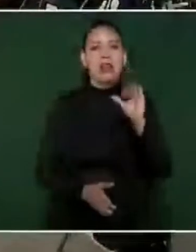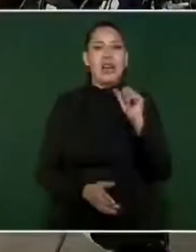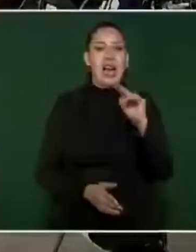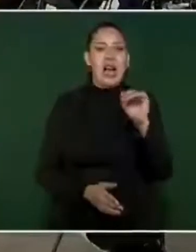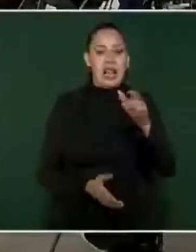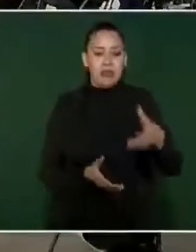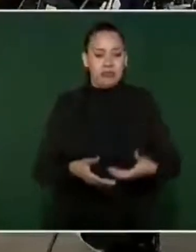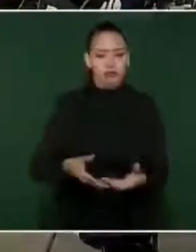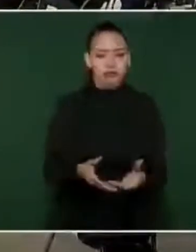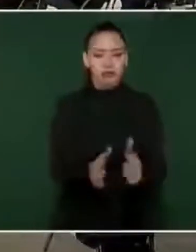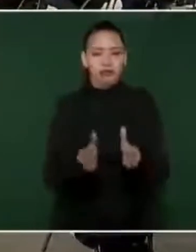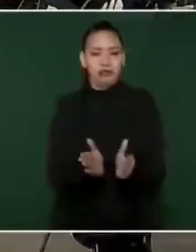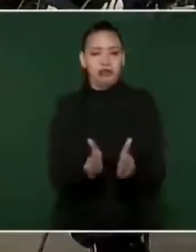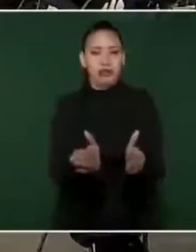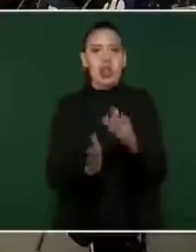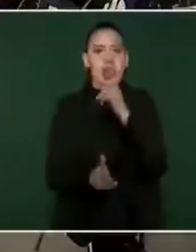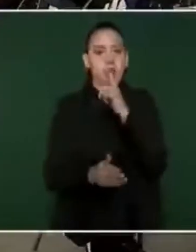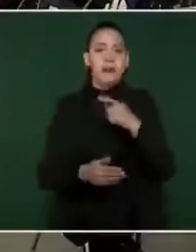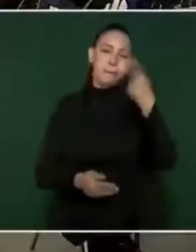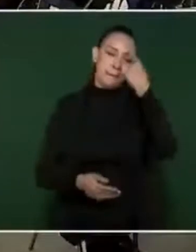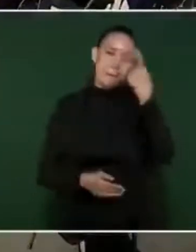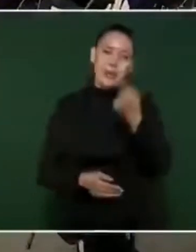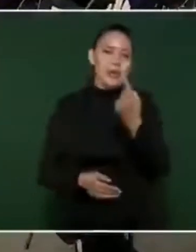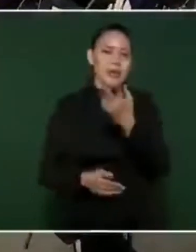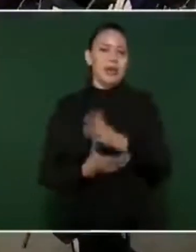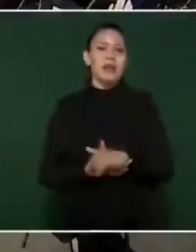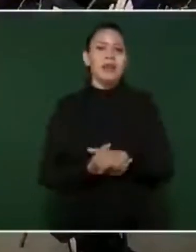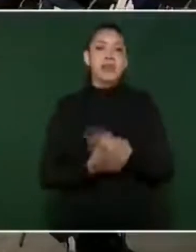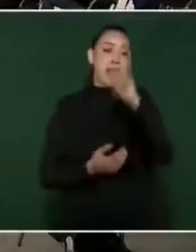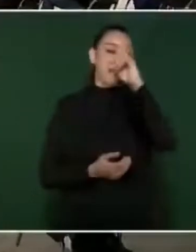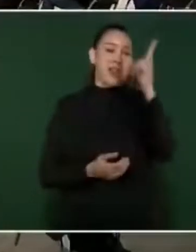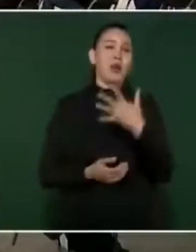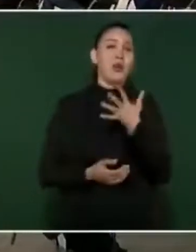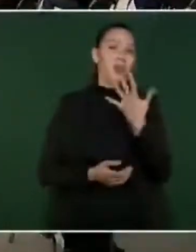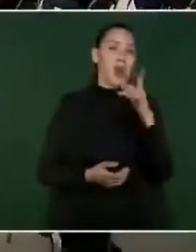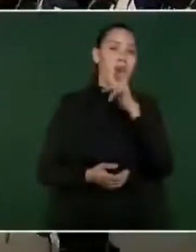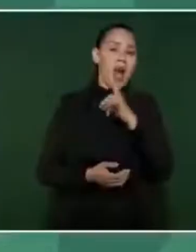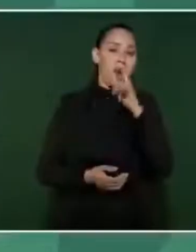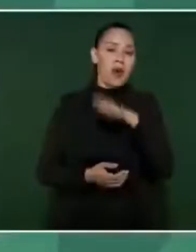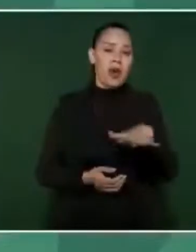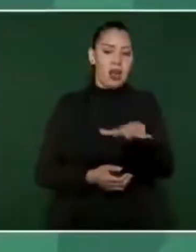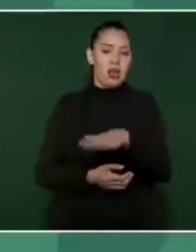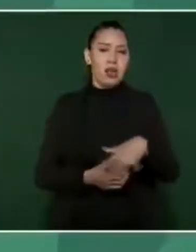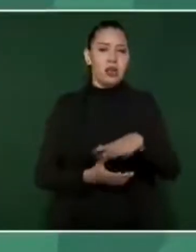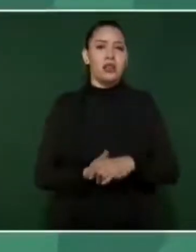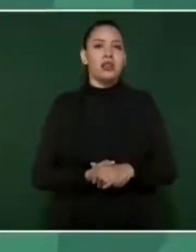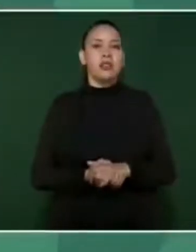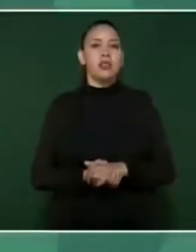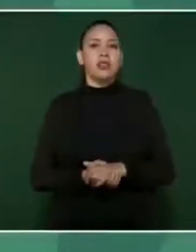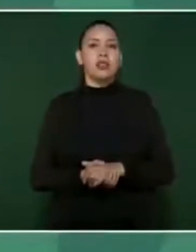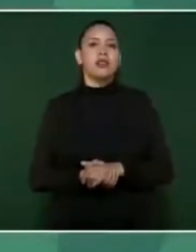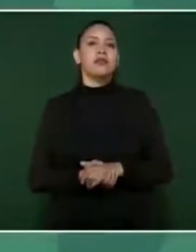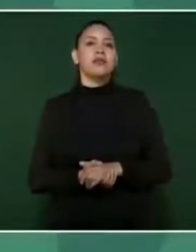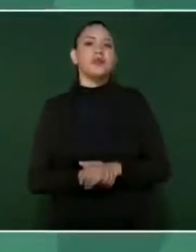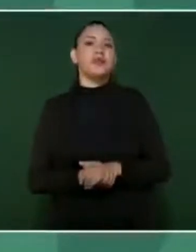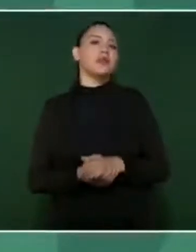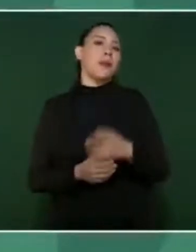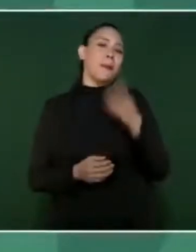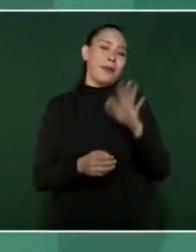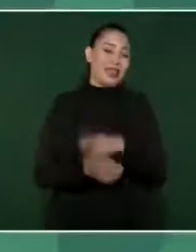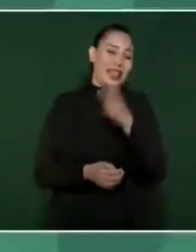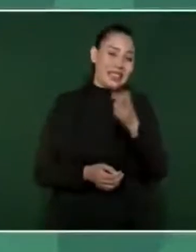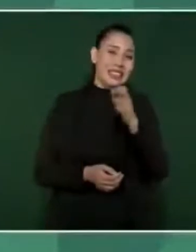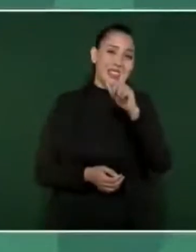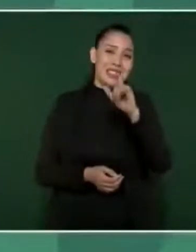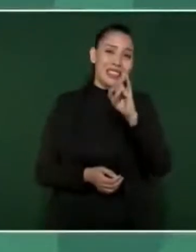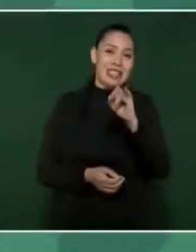que no se contamine el agua, porque pues el lirio lo que hace es